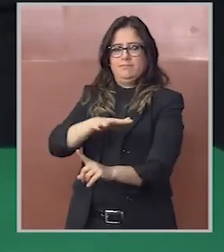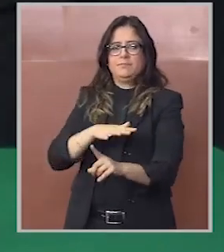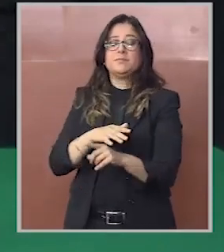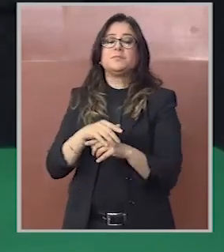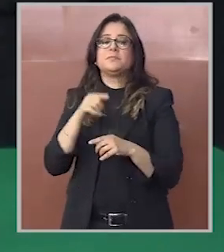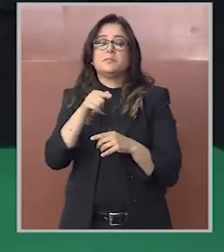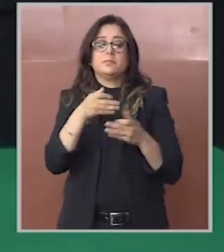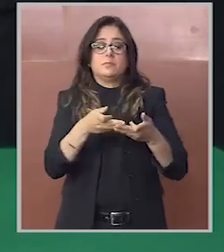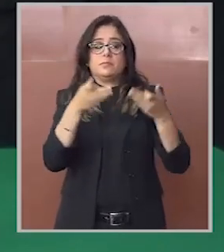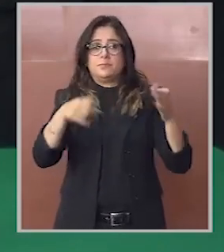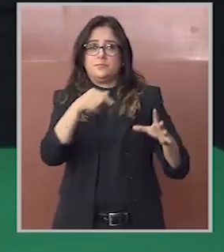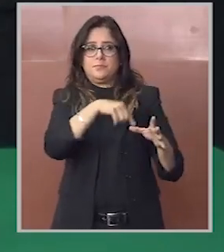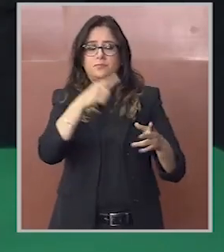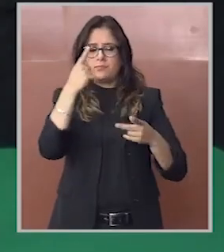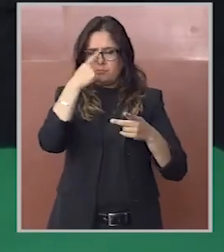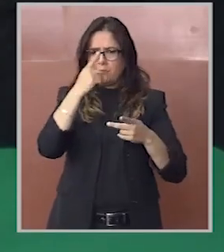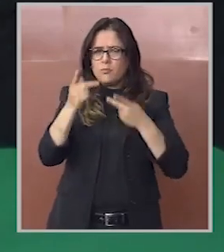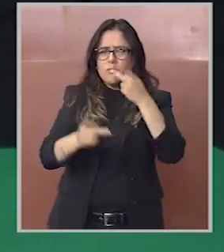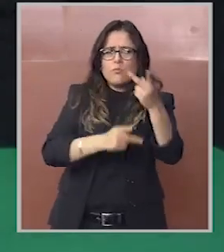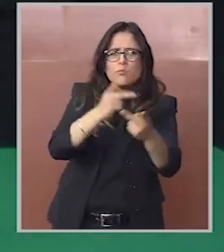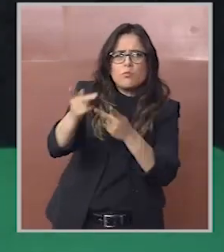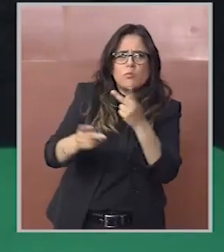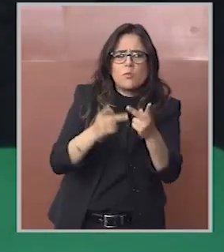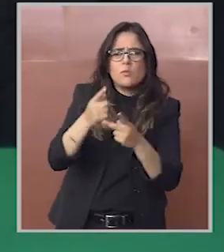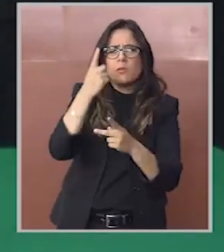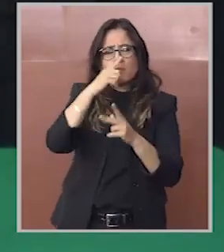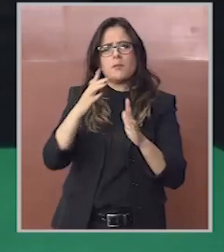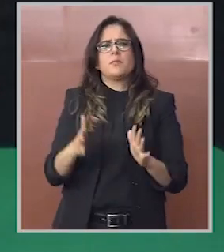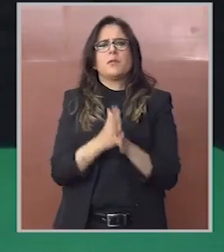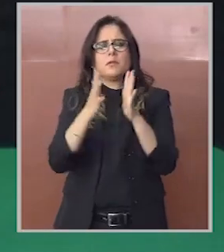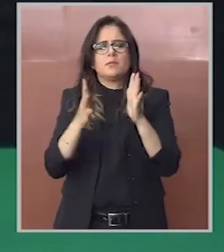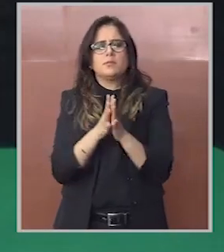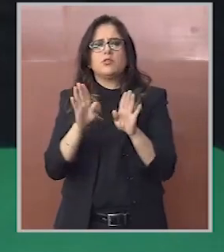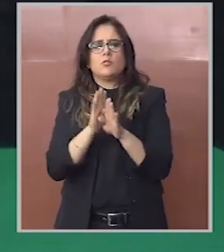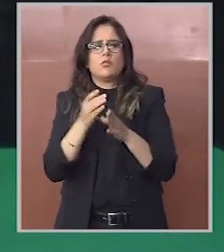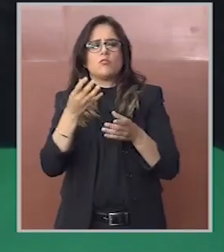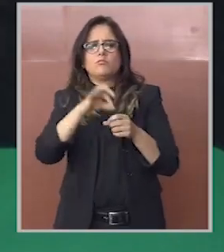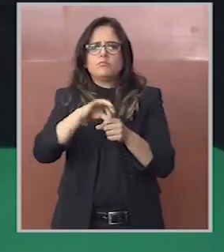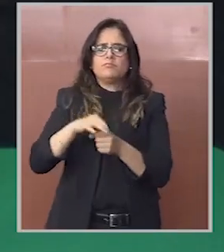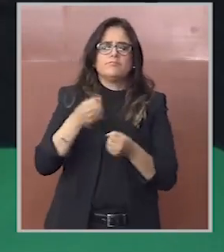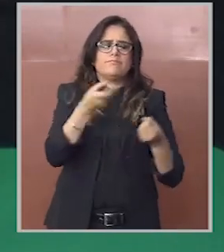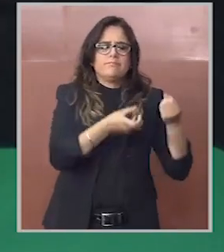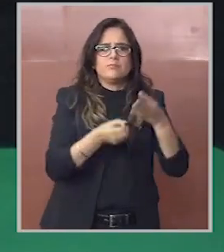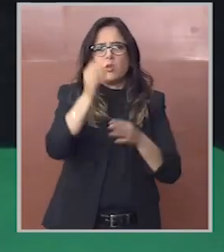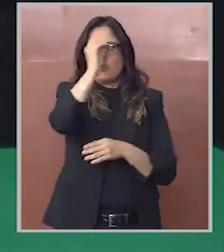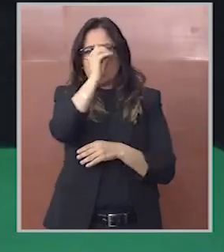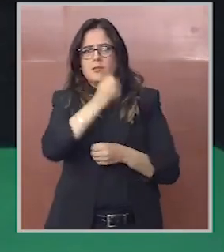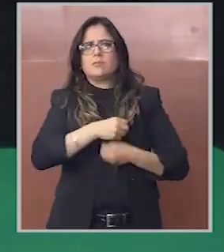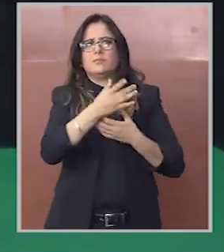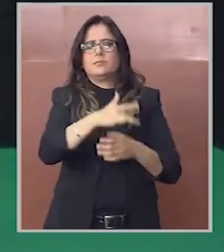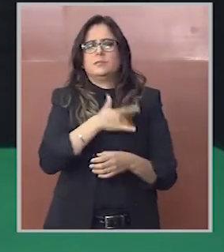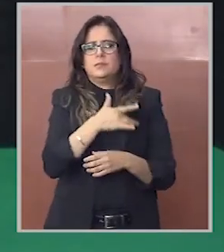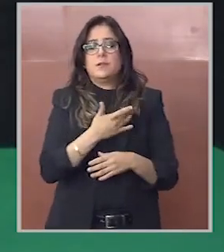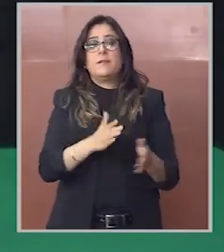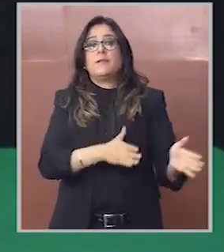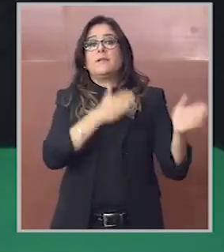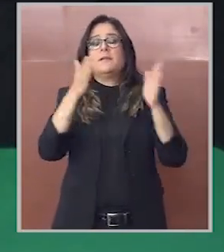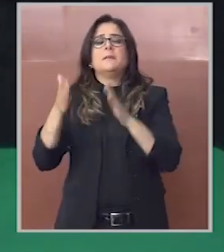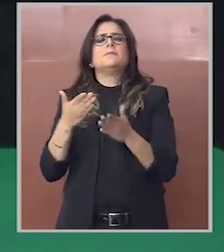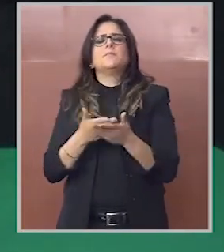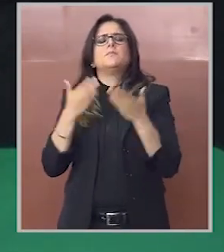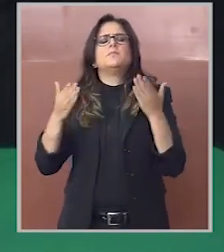participación política la siguiente lámina por favor en el caso Cuáles son las obligaciones en el tema de los de las